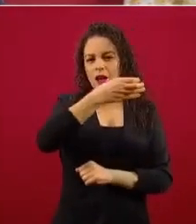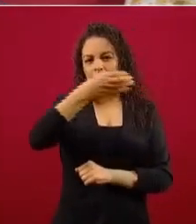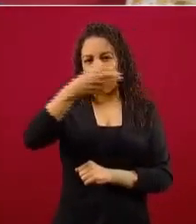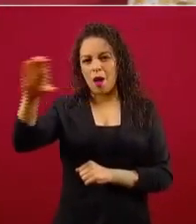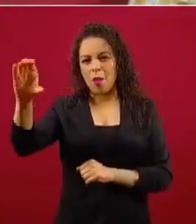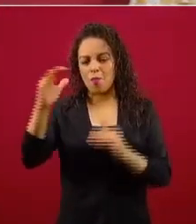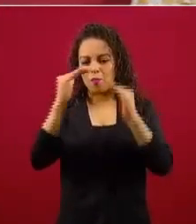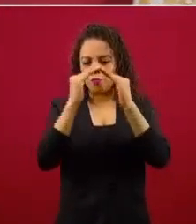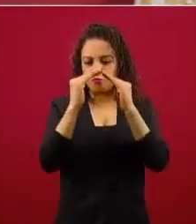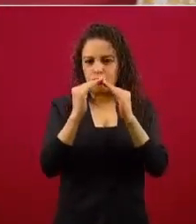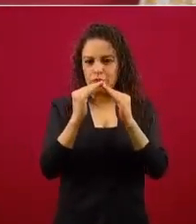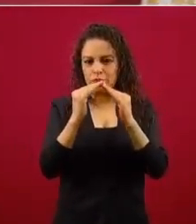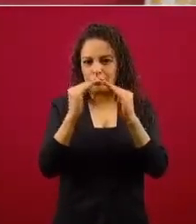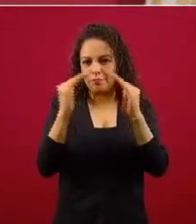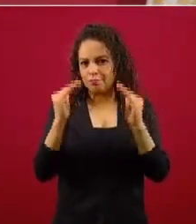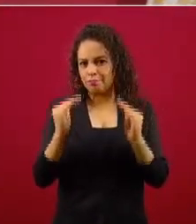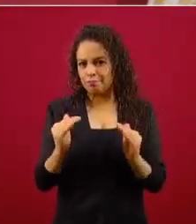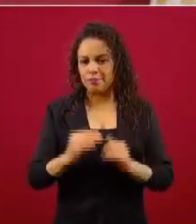en